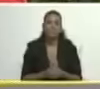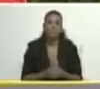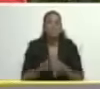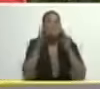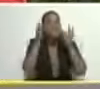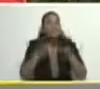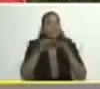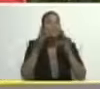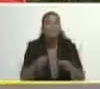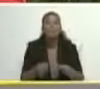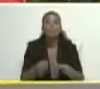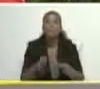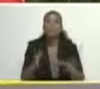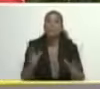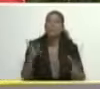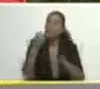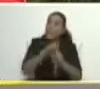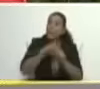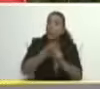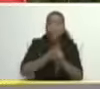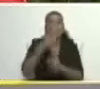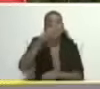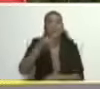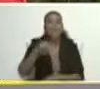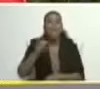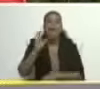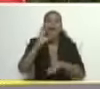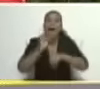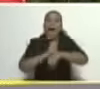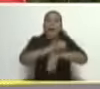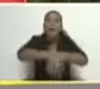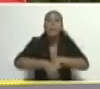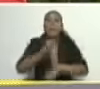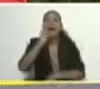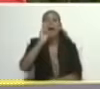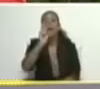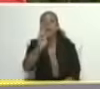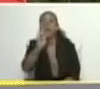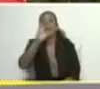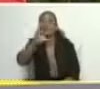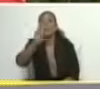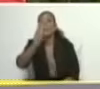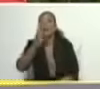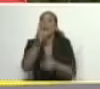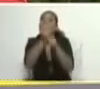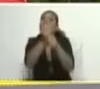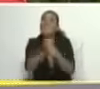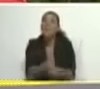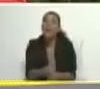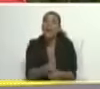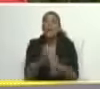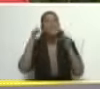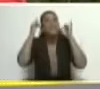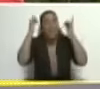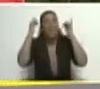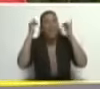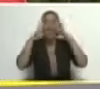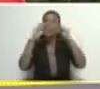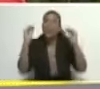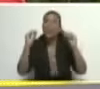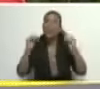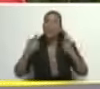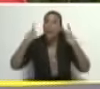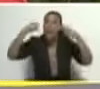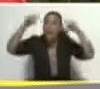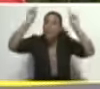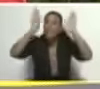Siempre seguiremos luchando con ALBA TCP y, por supuesto, esperamos celebrar todos nuestros